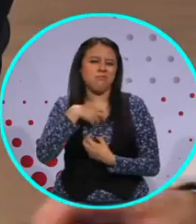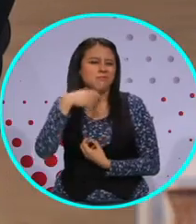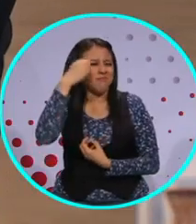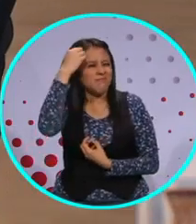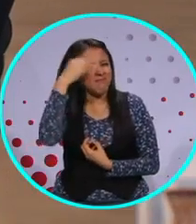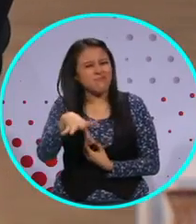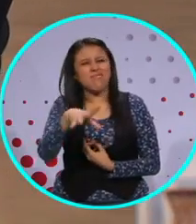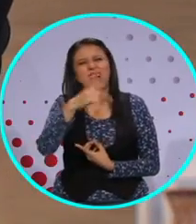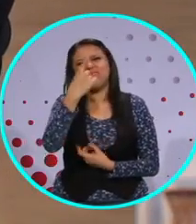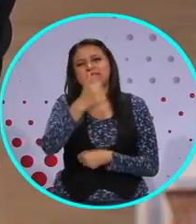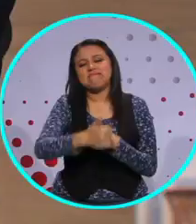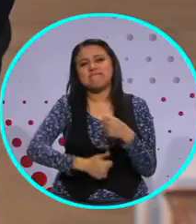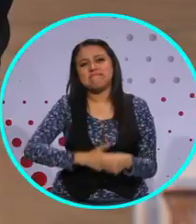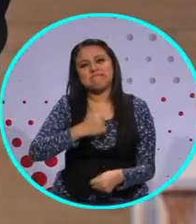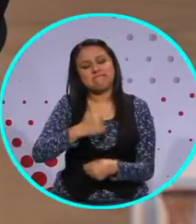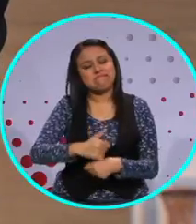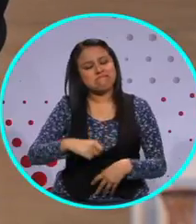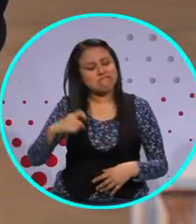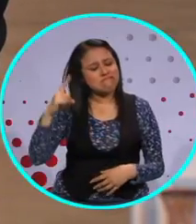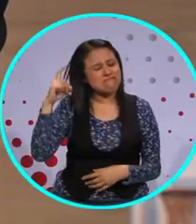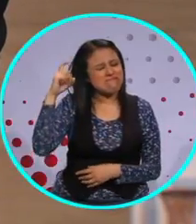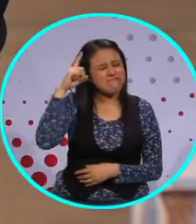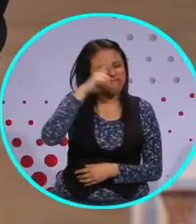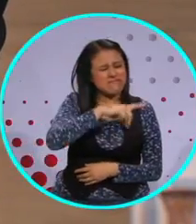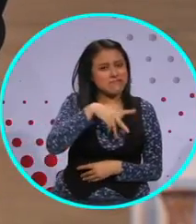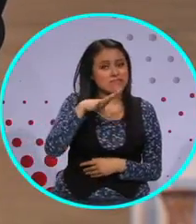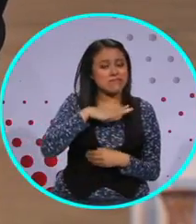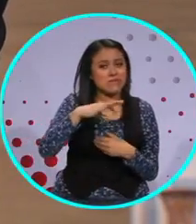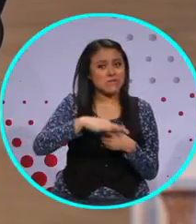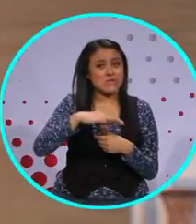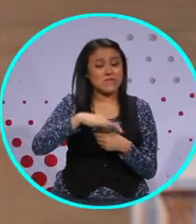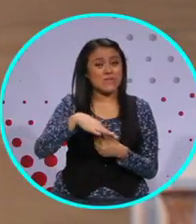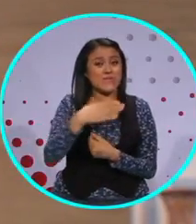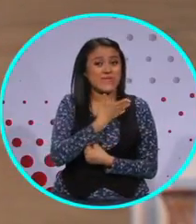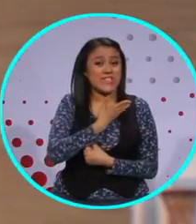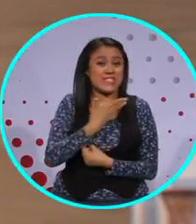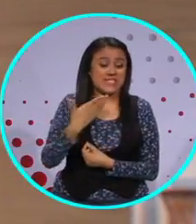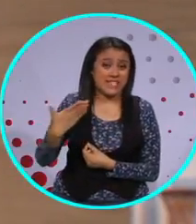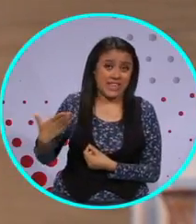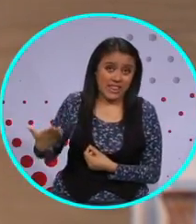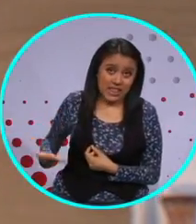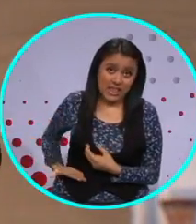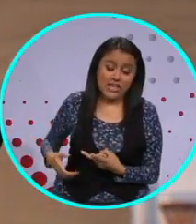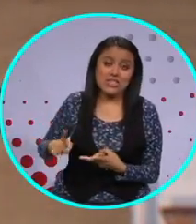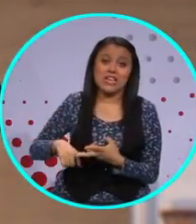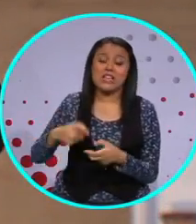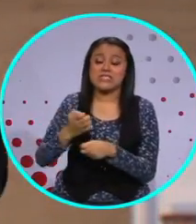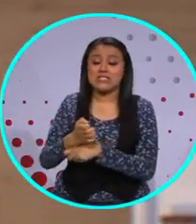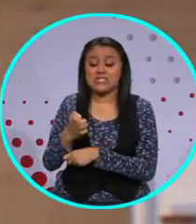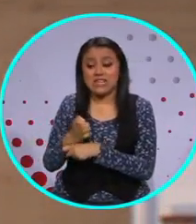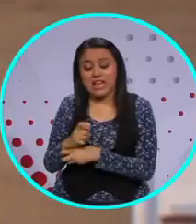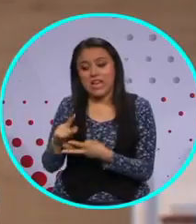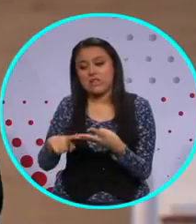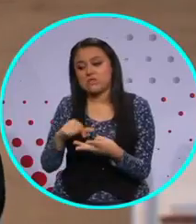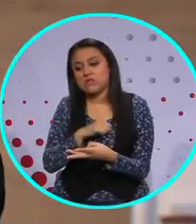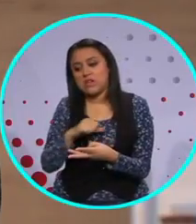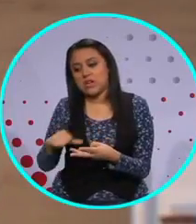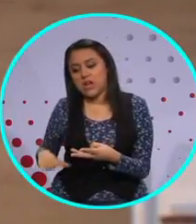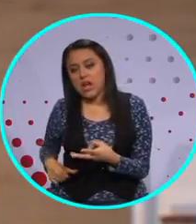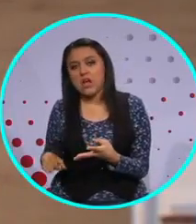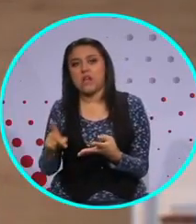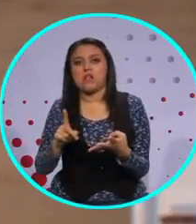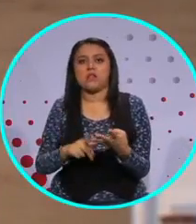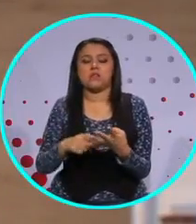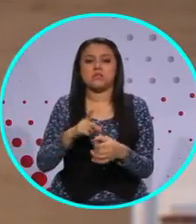un año en méxico terrible terrible cuando vienen elecciones presidenciales y se juntan muchos estados muchas presidencias municipales mucho